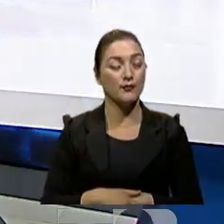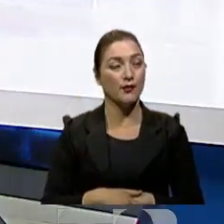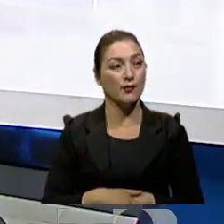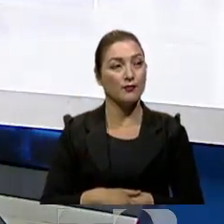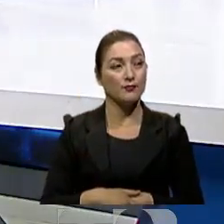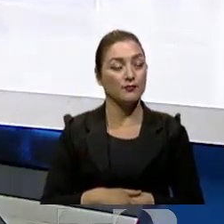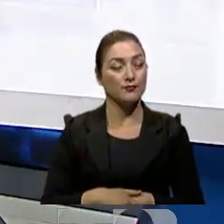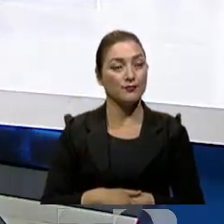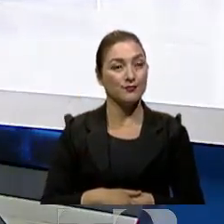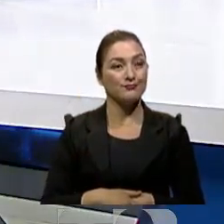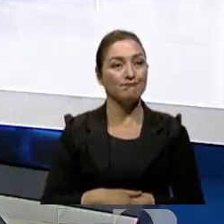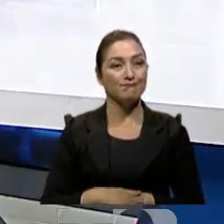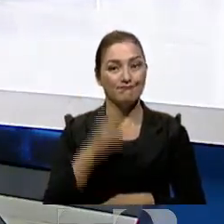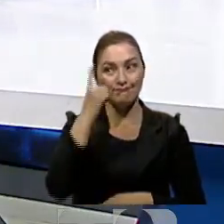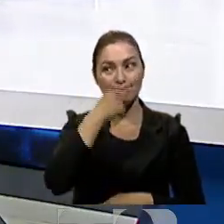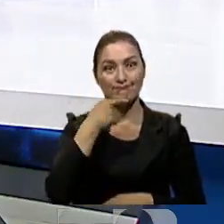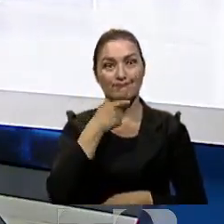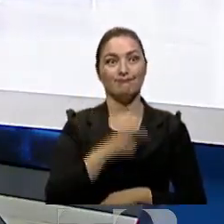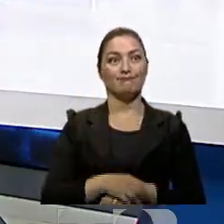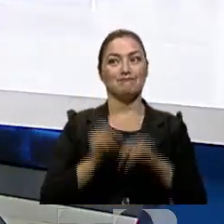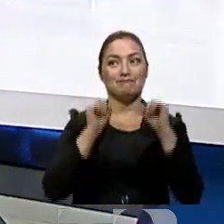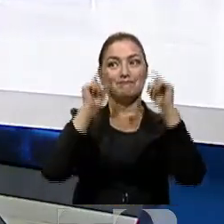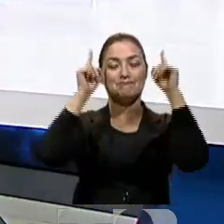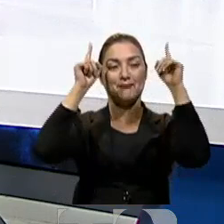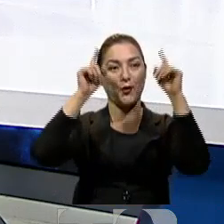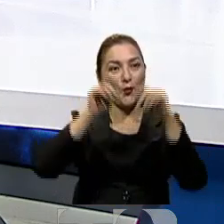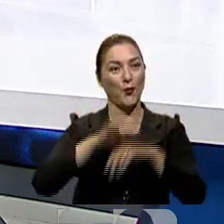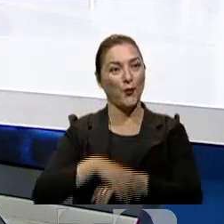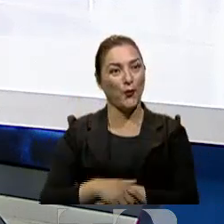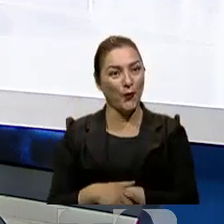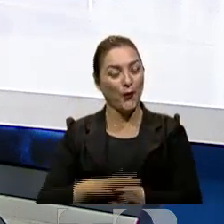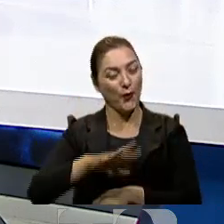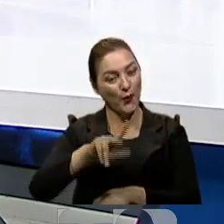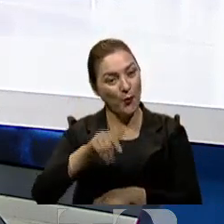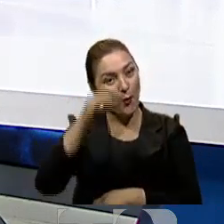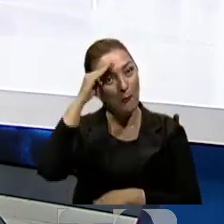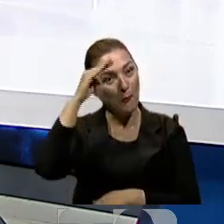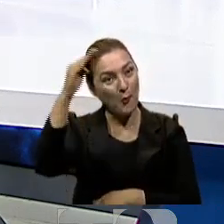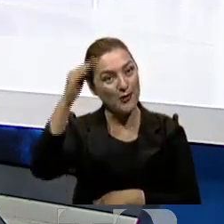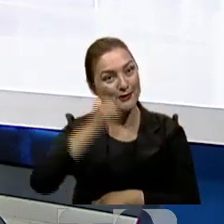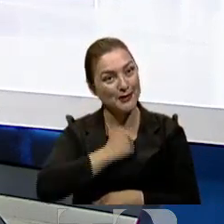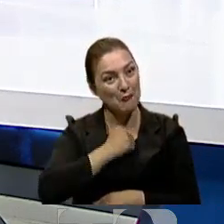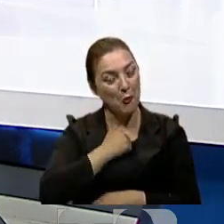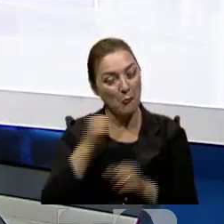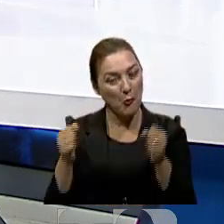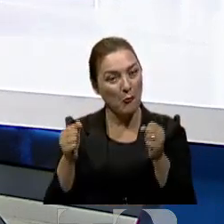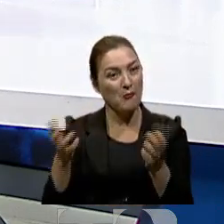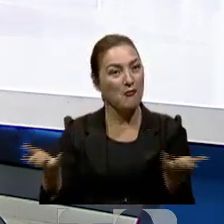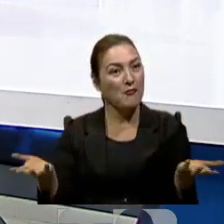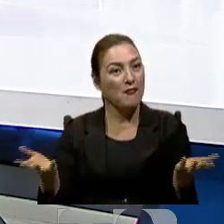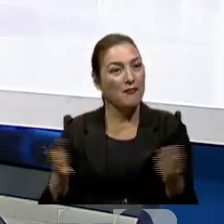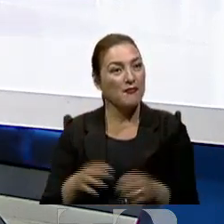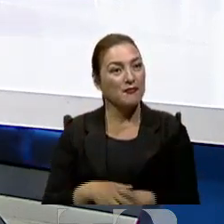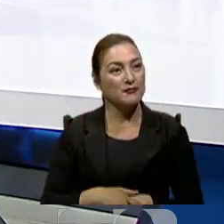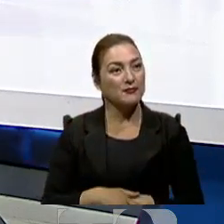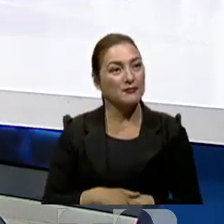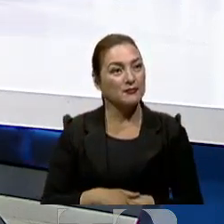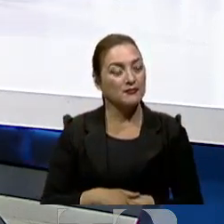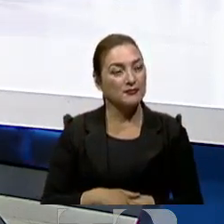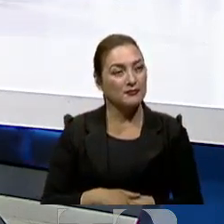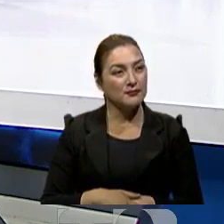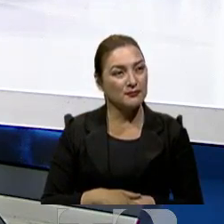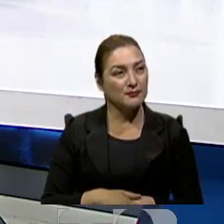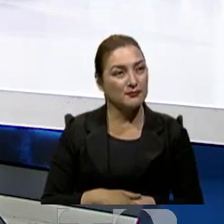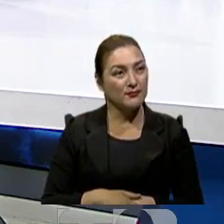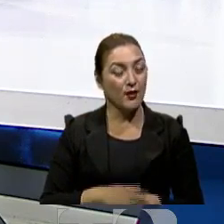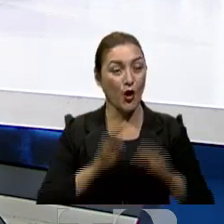Sí, la misma cara que pusieron ustedes, chicas, pusimos nosotros al enterarnos que el auto robado estaba en poder de un uniformado y que la